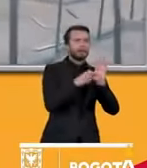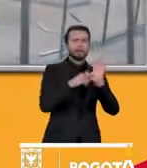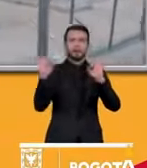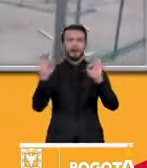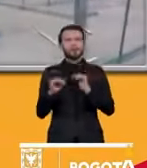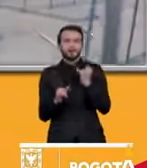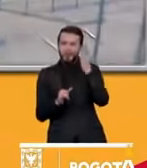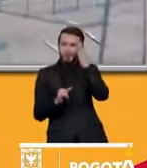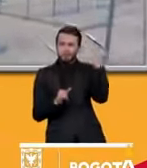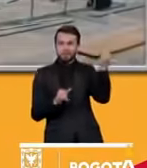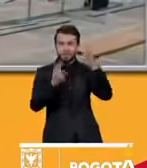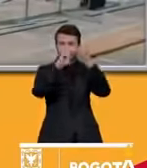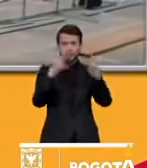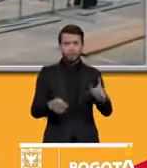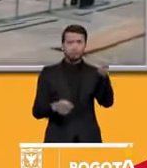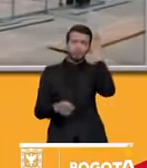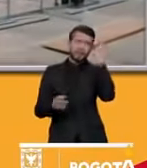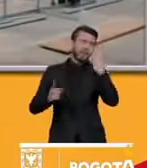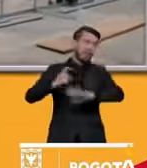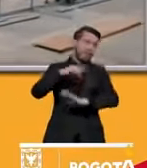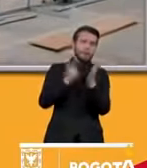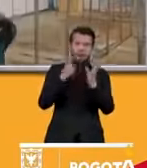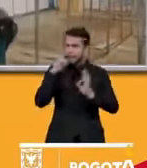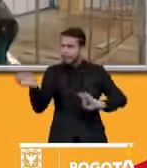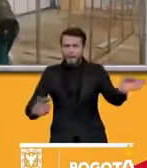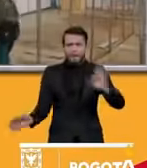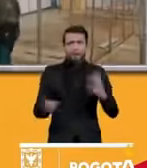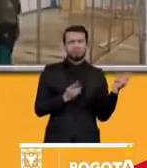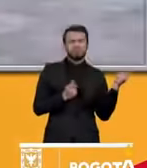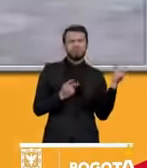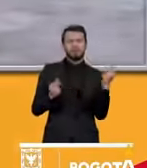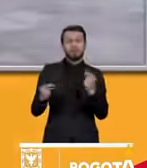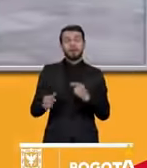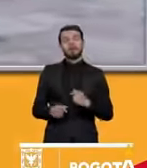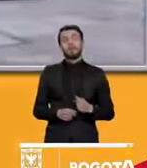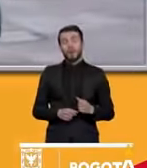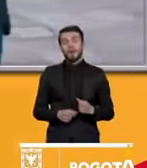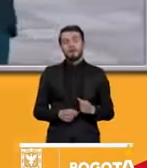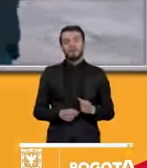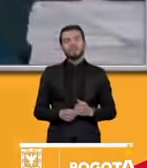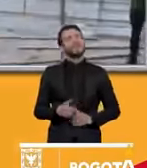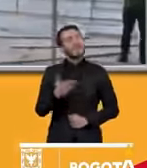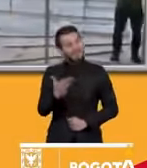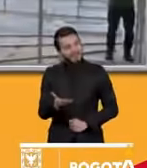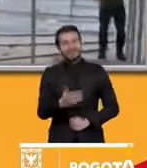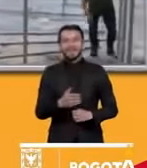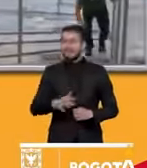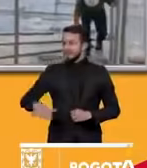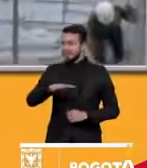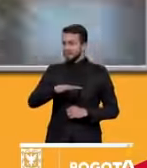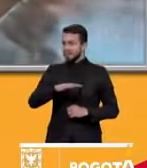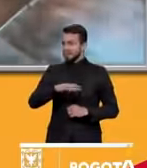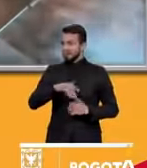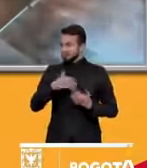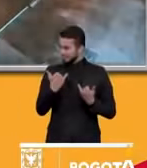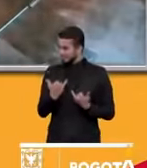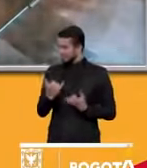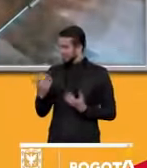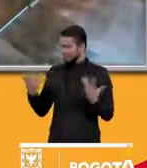¿no? Ellos saben hacer eso maravillosamente bien y rápido, lo han hecho muy bien. Y por eso cumplimos. El tiempo